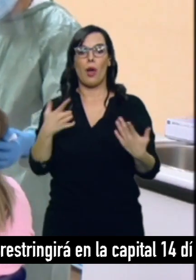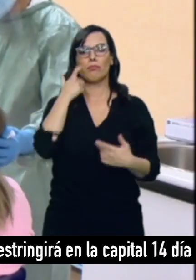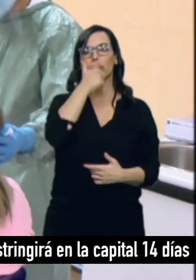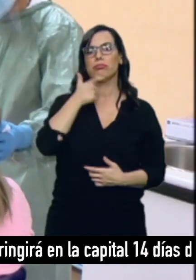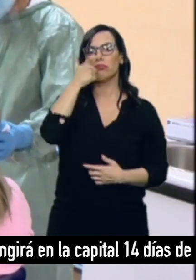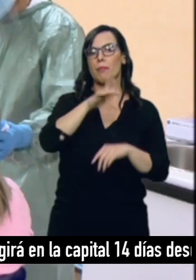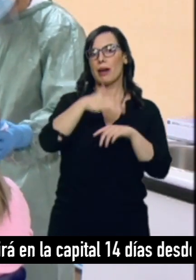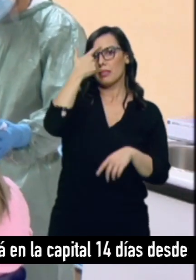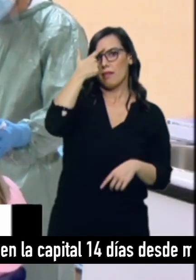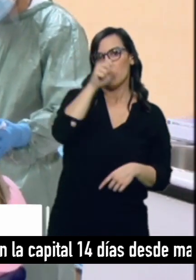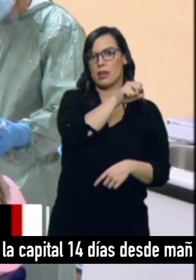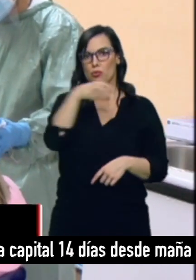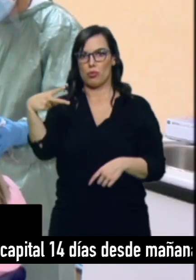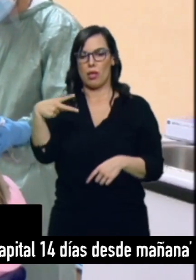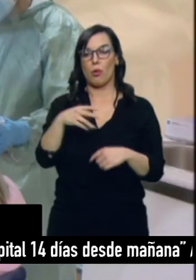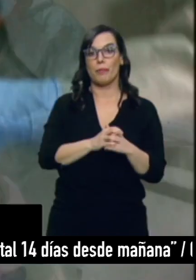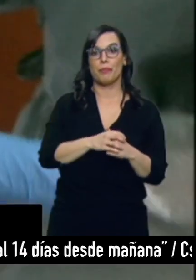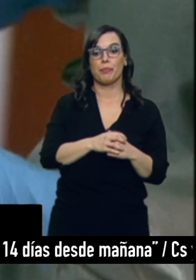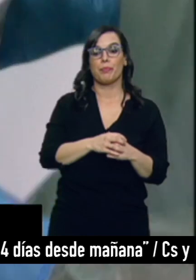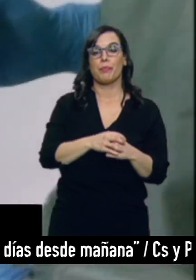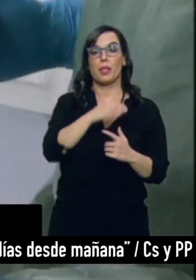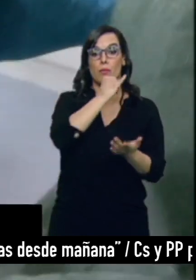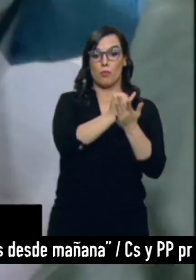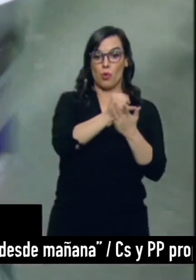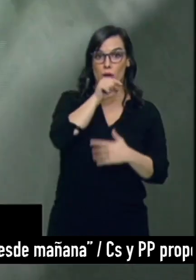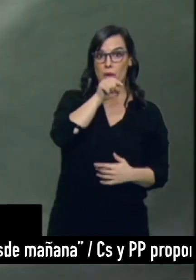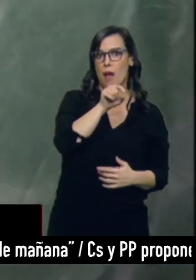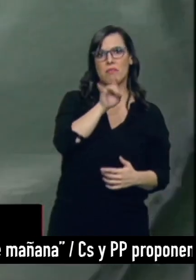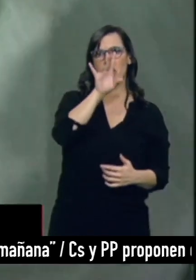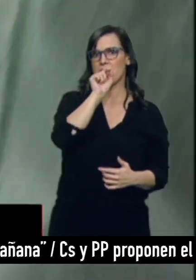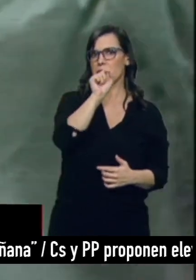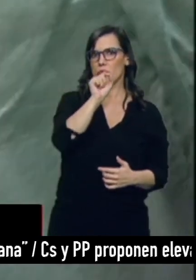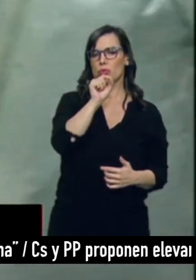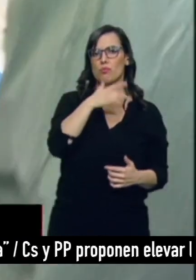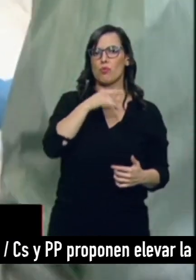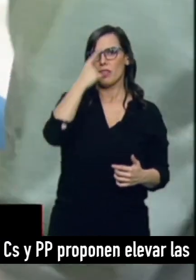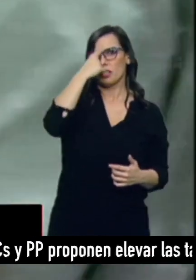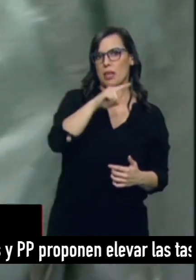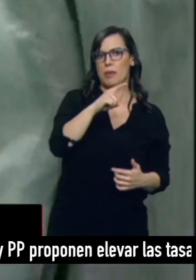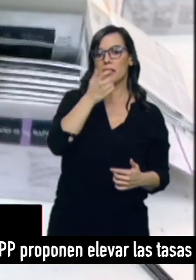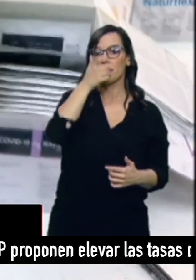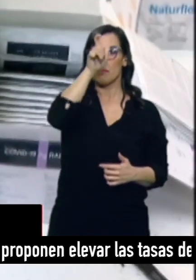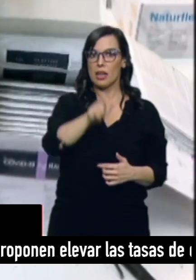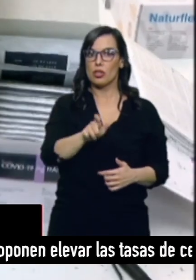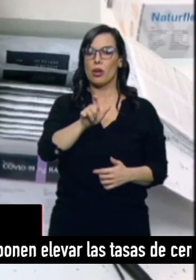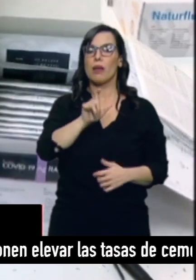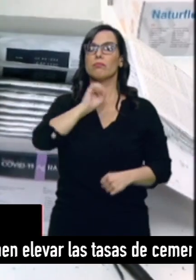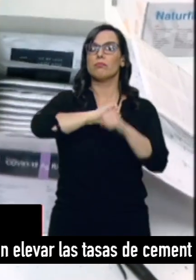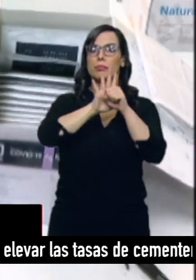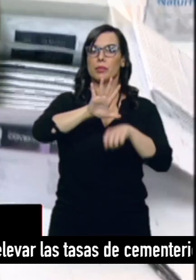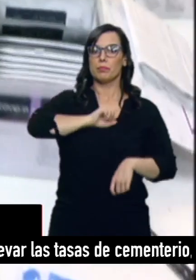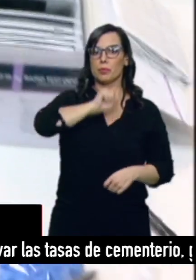tarda en saber el resultado, y es que con estos test de antígenos solo en 15 minutos se puede conocer si el paciente padece o no la